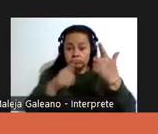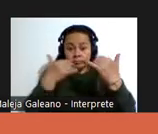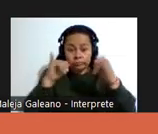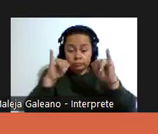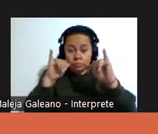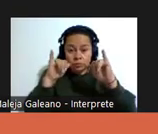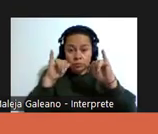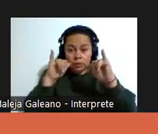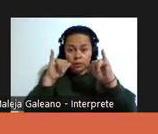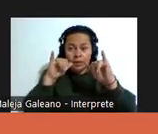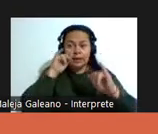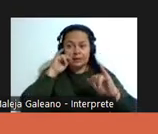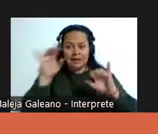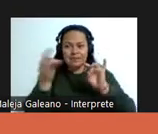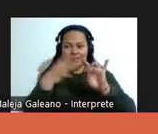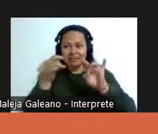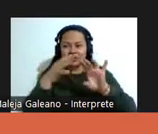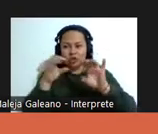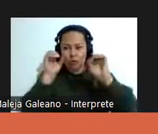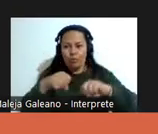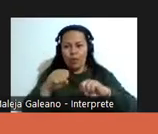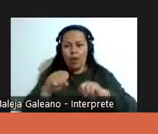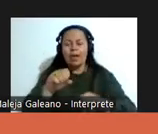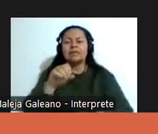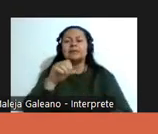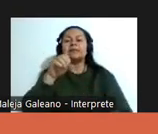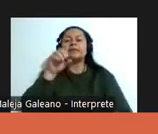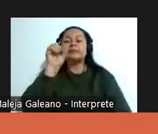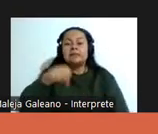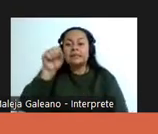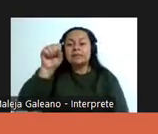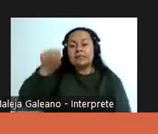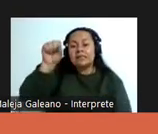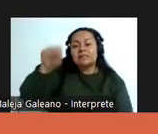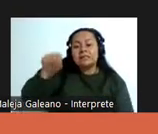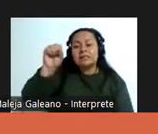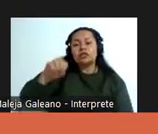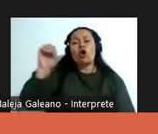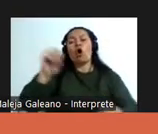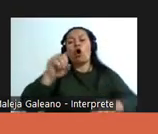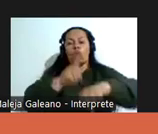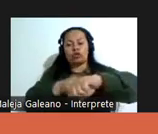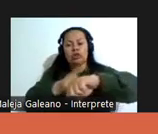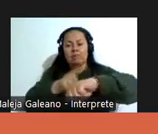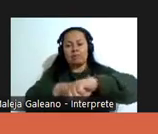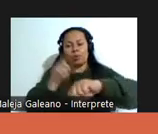Ya estoy viendo el chat, entonces pueden poner por allí, sí. O si necesitan más tiempo.